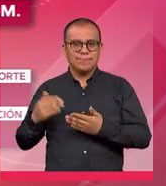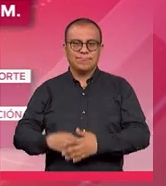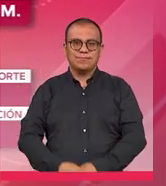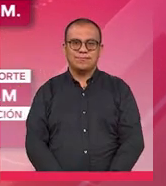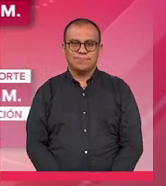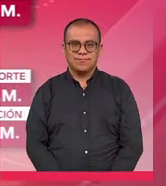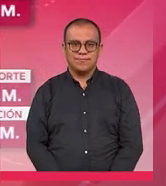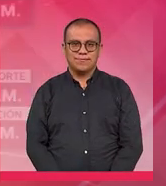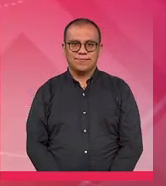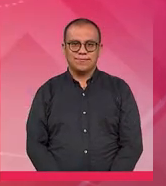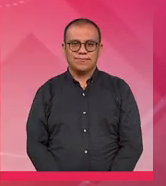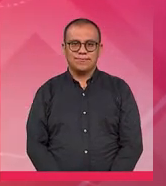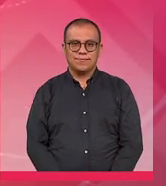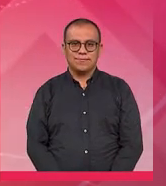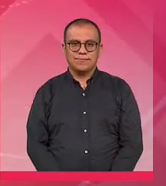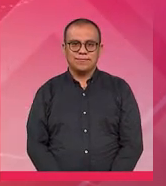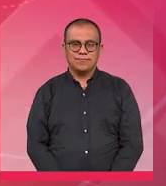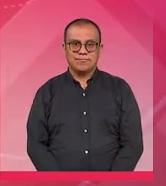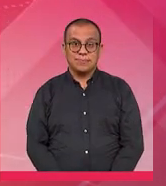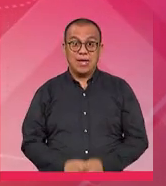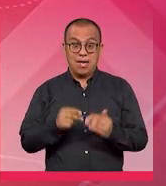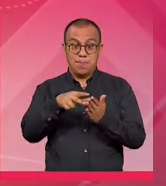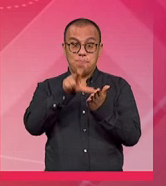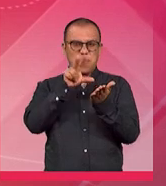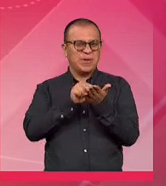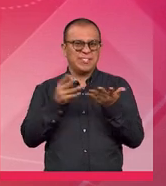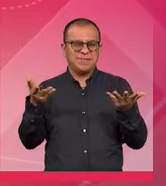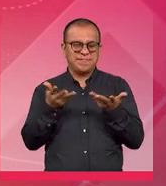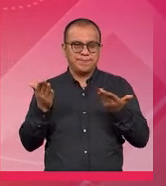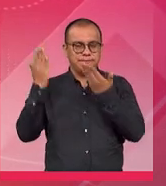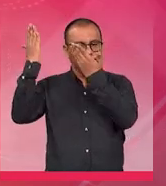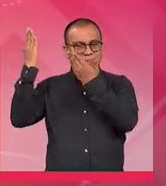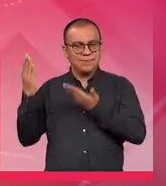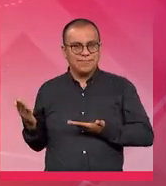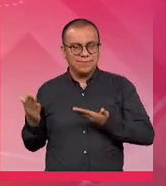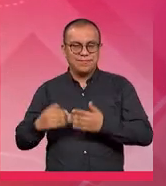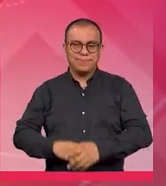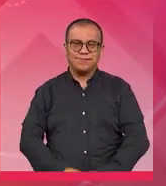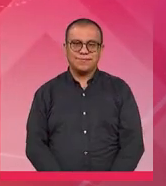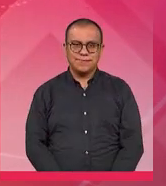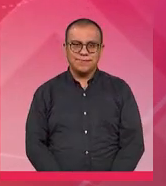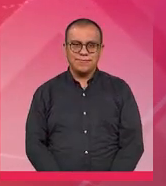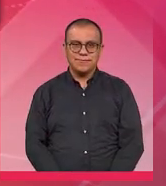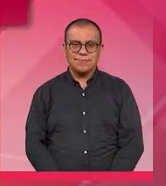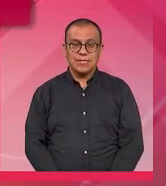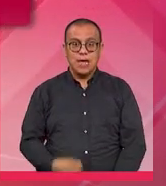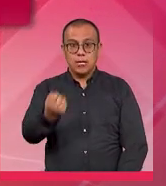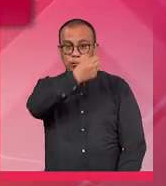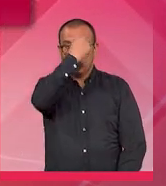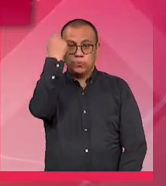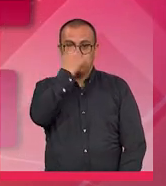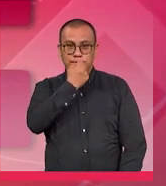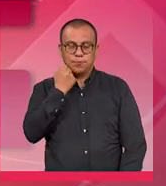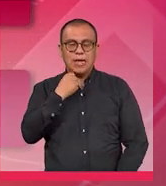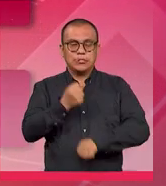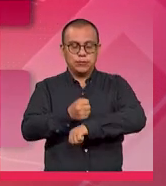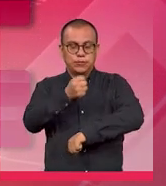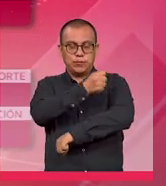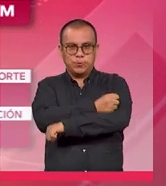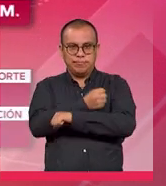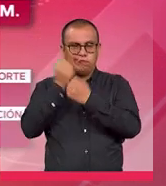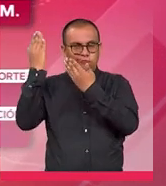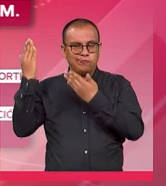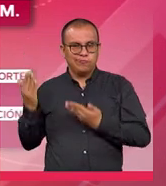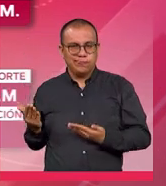2 y El Jazmín. En Puente Aranda, en el barrio Salazar Gómez. En Suba, en los barrios Mónaco, Portales del Norte